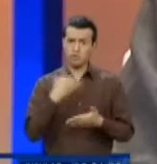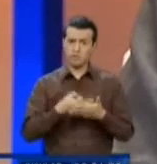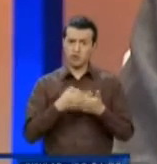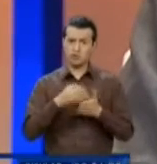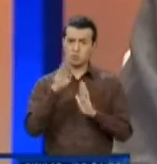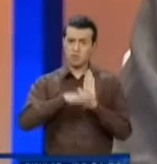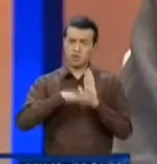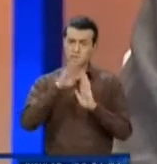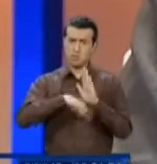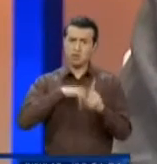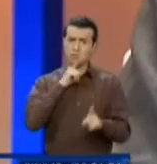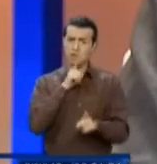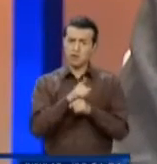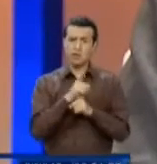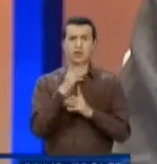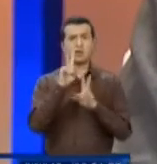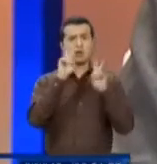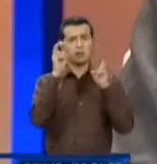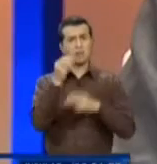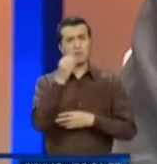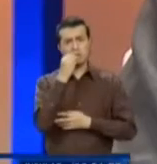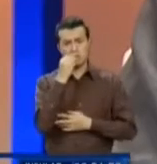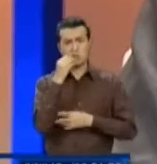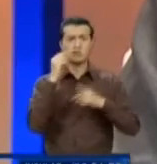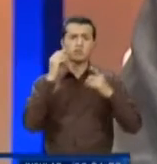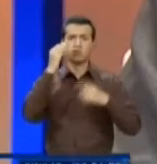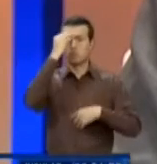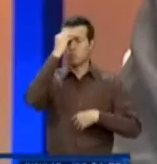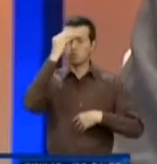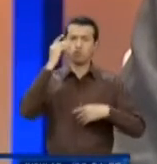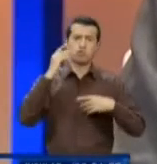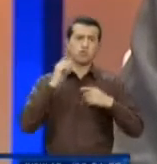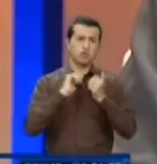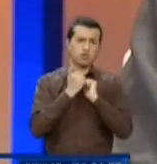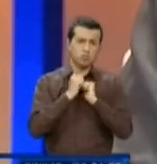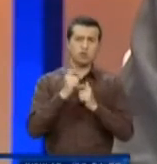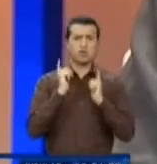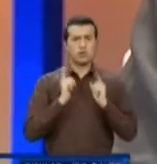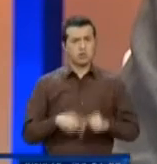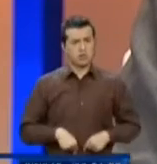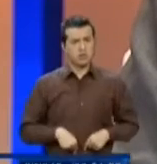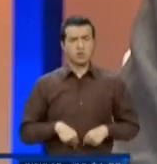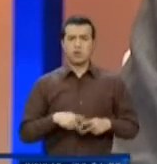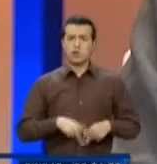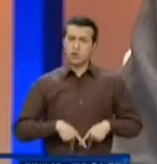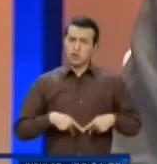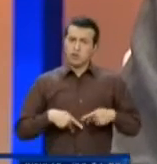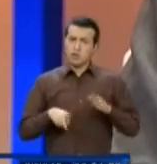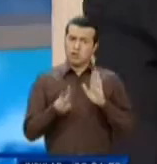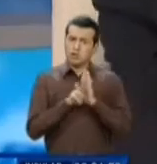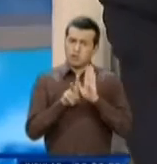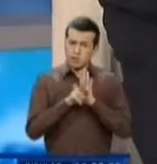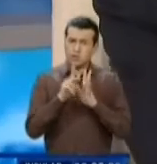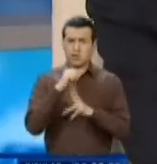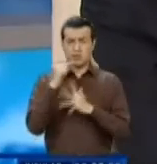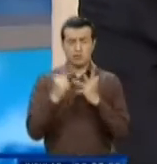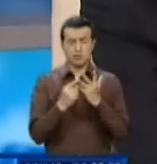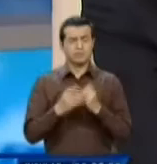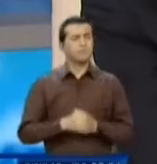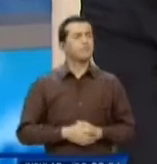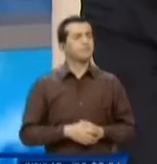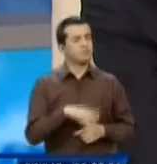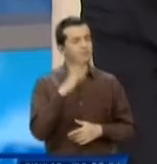facturas relacionadas a alimentación, educación, deportes, salud, vivienda. Bueno, es evidente